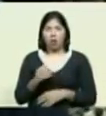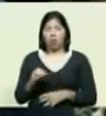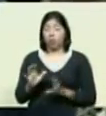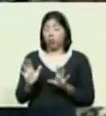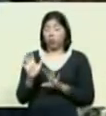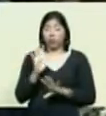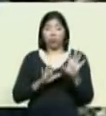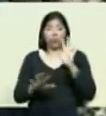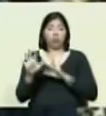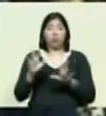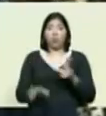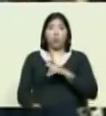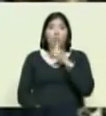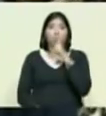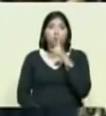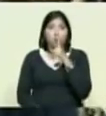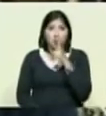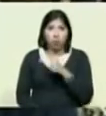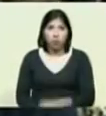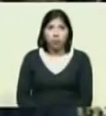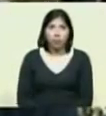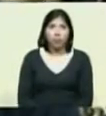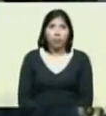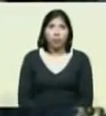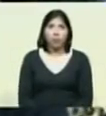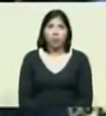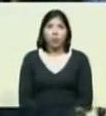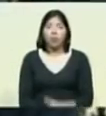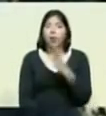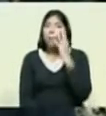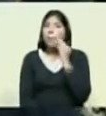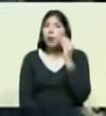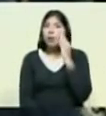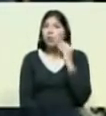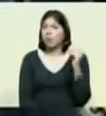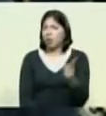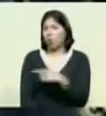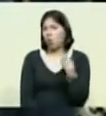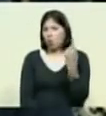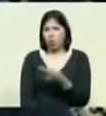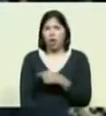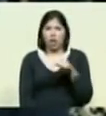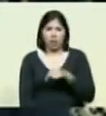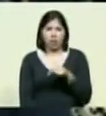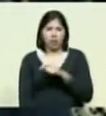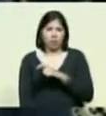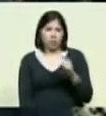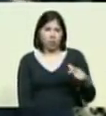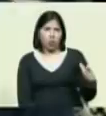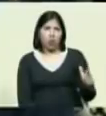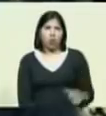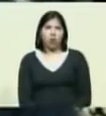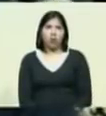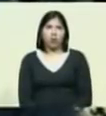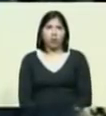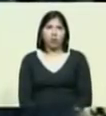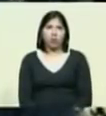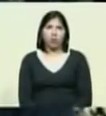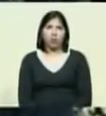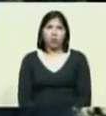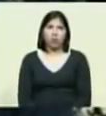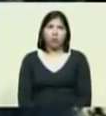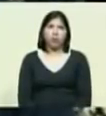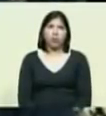igualmente nosotros, lo que nos corresponde. La experiencia es, creo que para todos, para todas las personas que están acá, incluso los que fueron a trabajar o a buscar